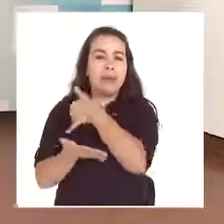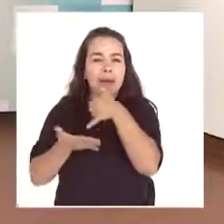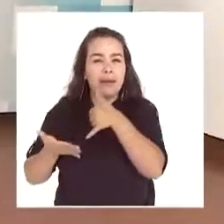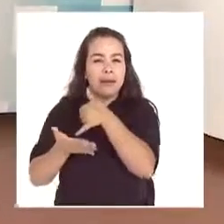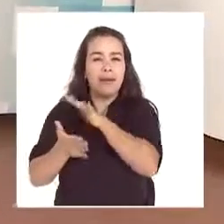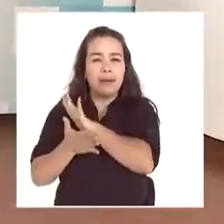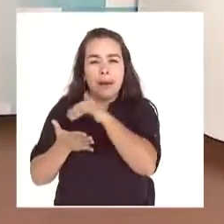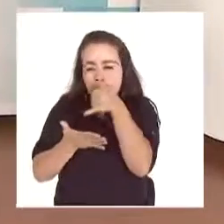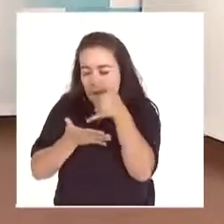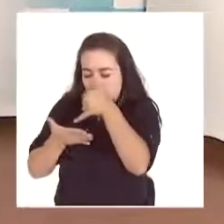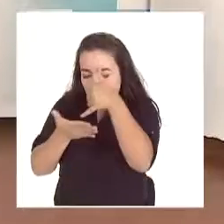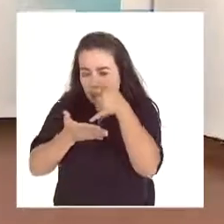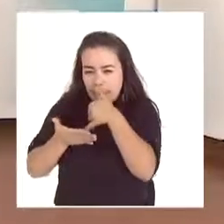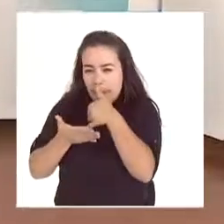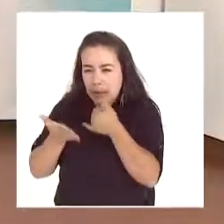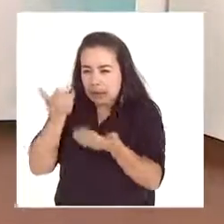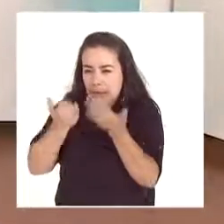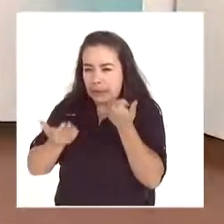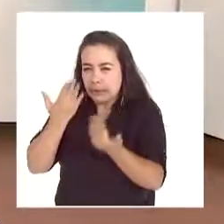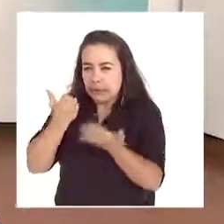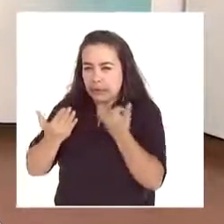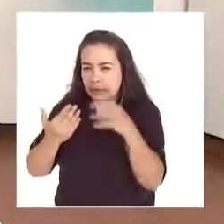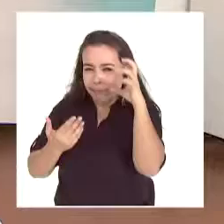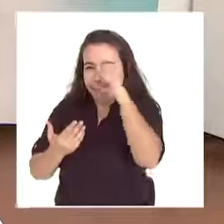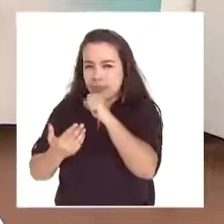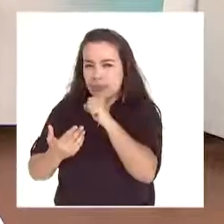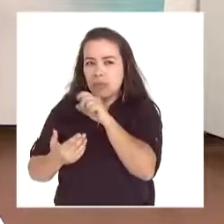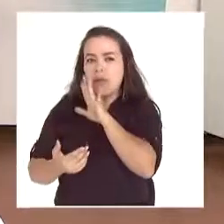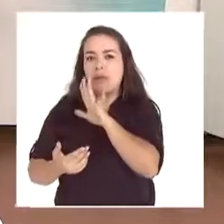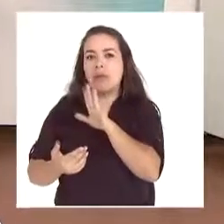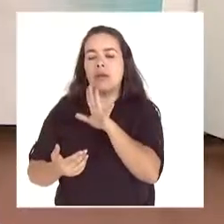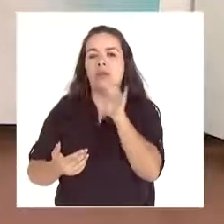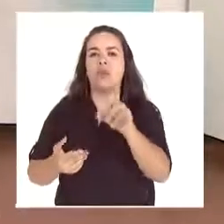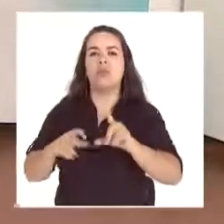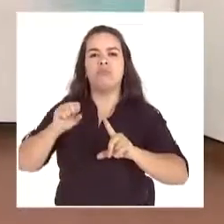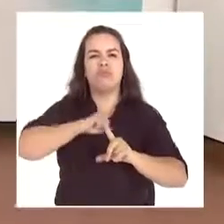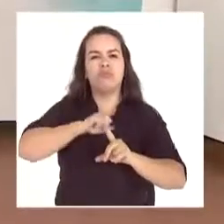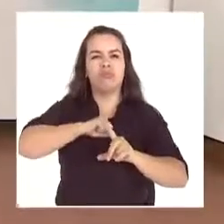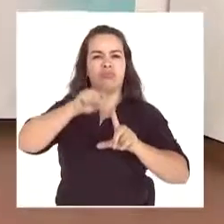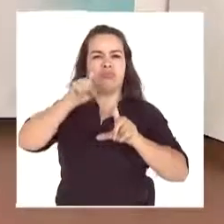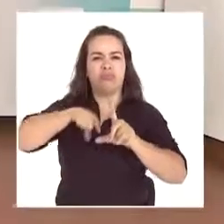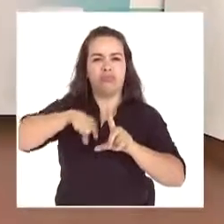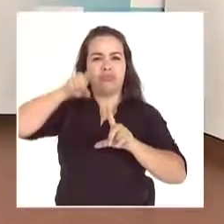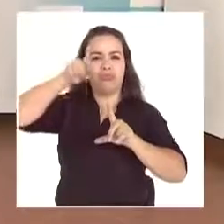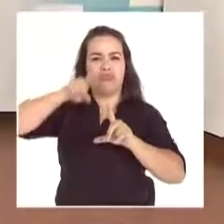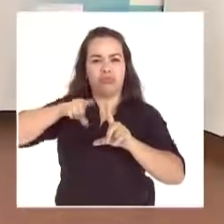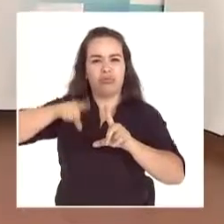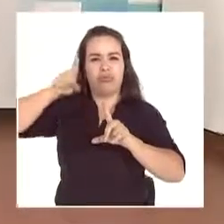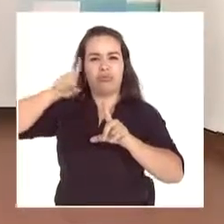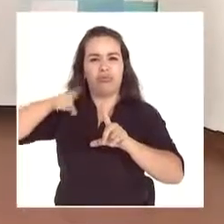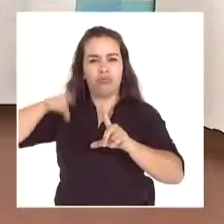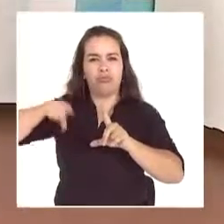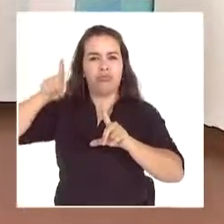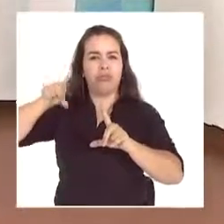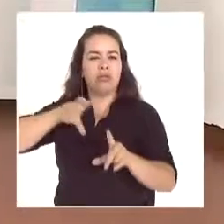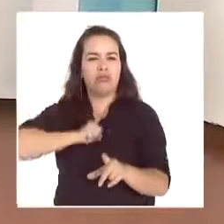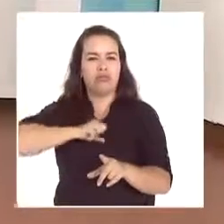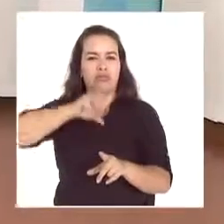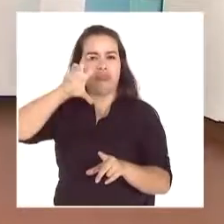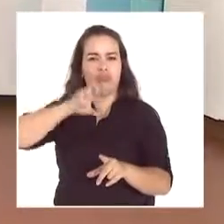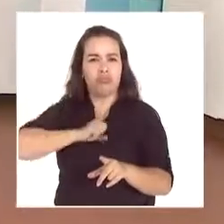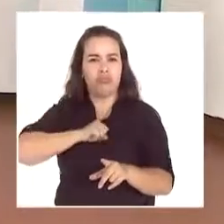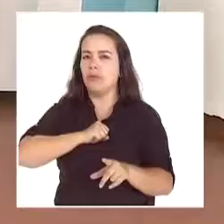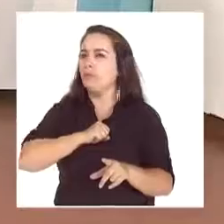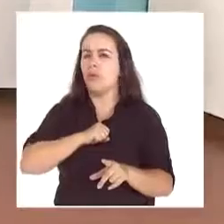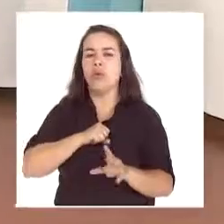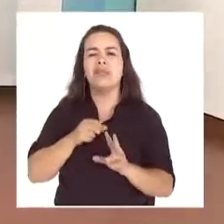en esa auscultación, entonces ustedes dicen, el ritmo cardíaco, el corazón como que no es pum, pum, pum, pum,